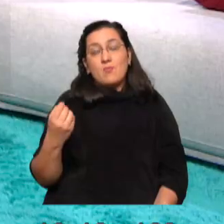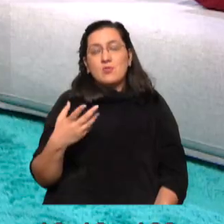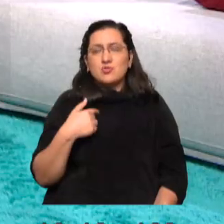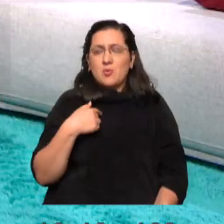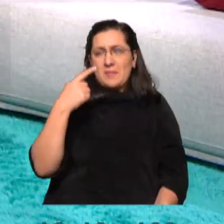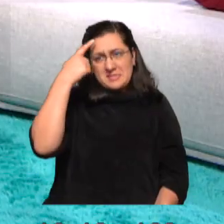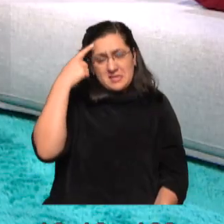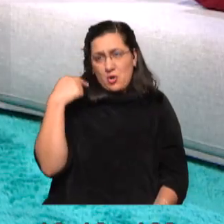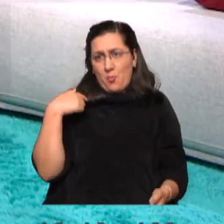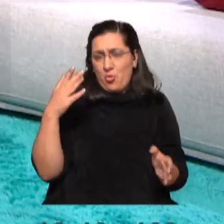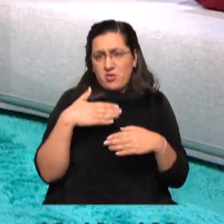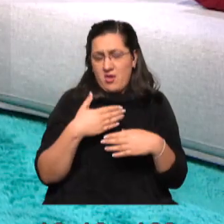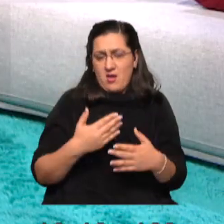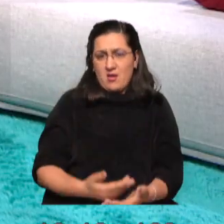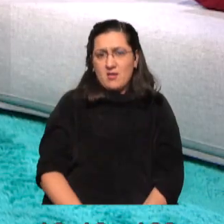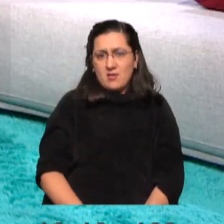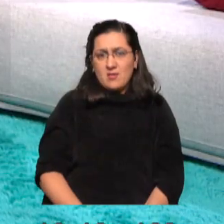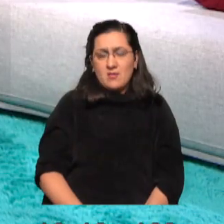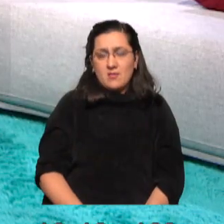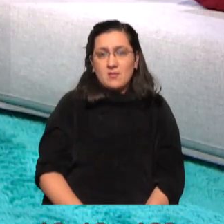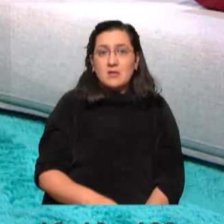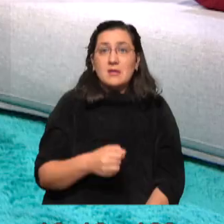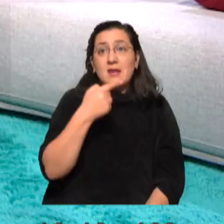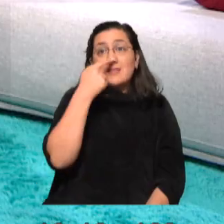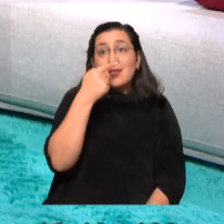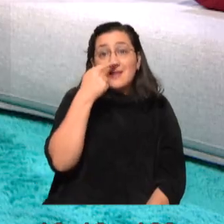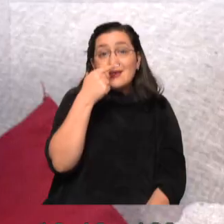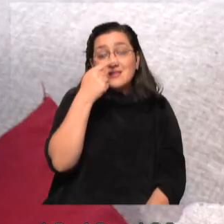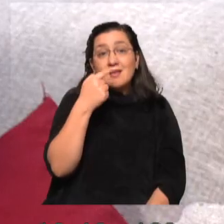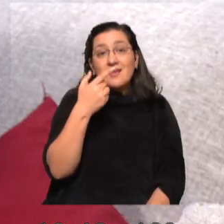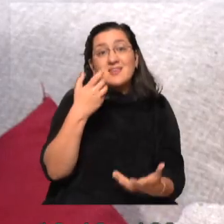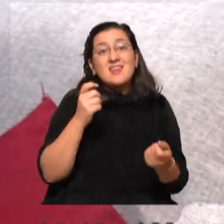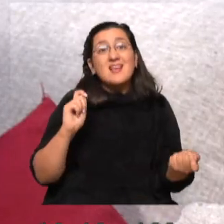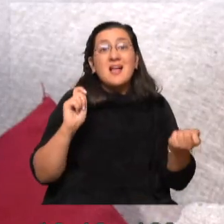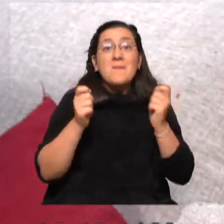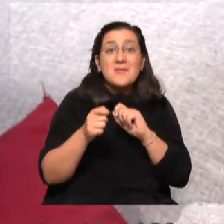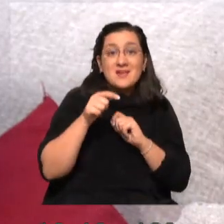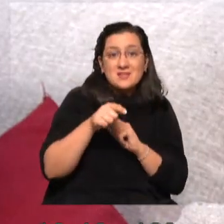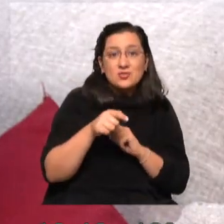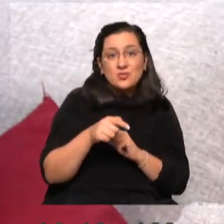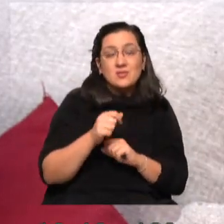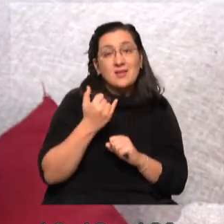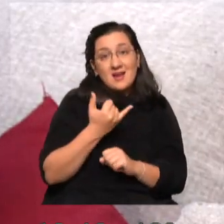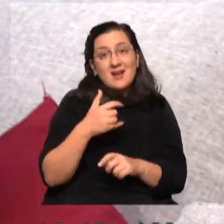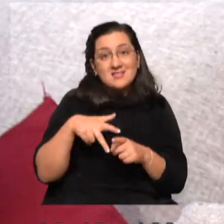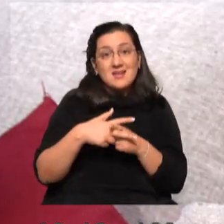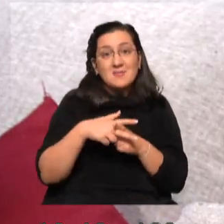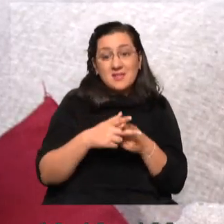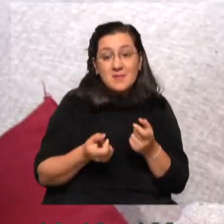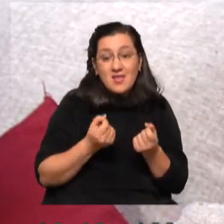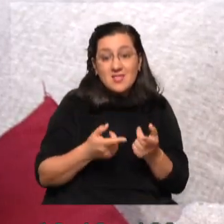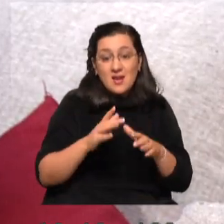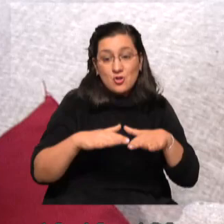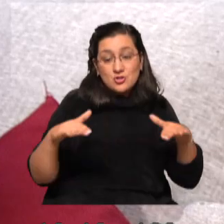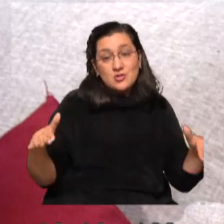autocensura. Que bueno, uno tiene el interés de poder revertir eso, ¿no? De estudiar, tener las herramientas para darle a los chiquilines